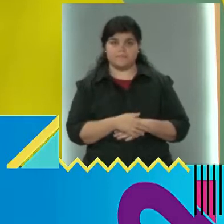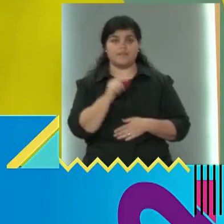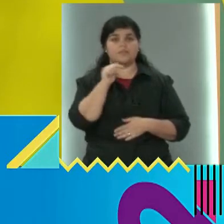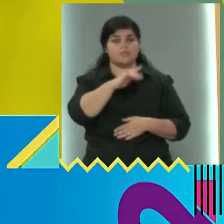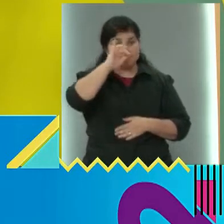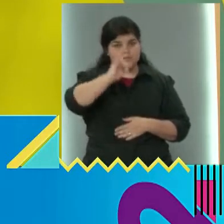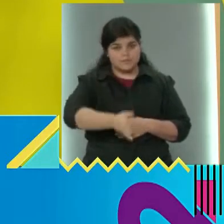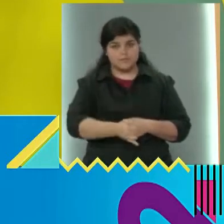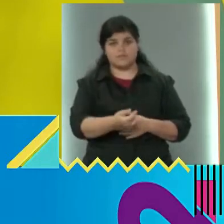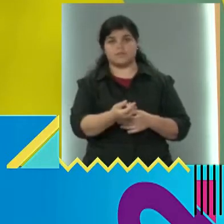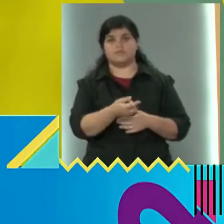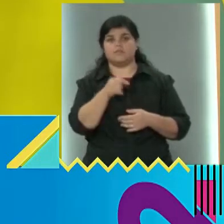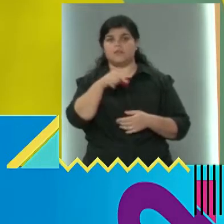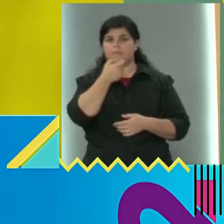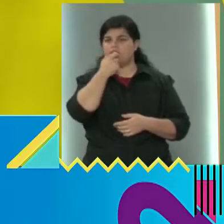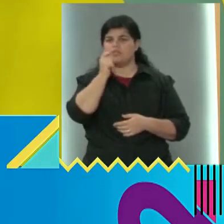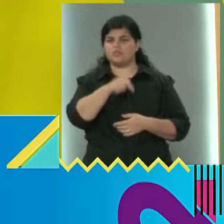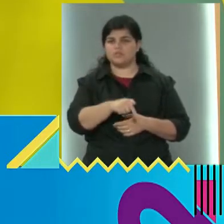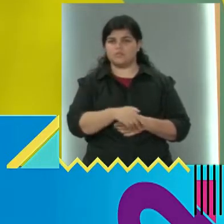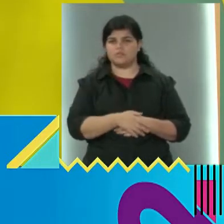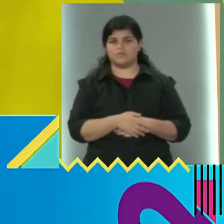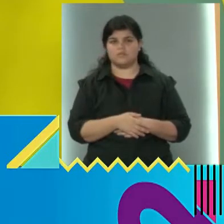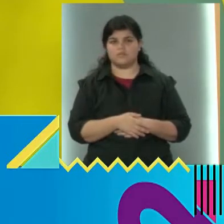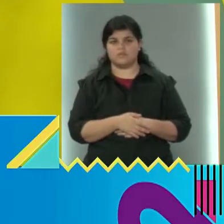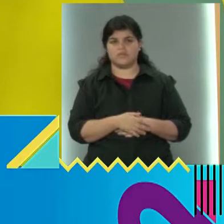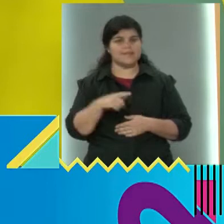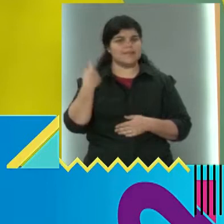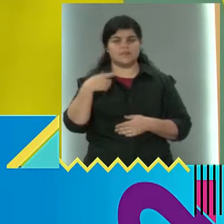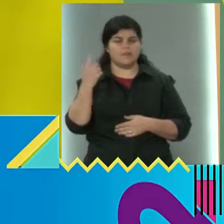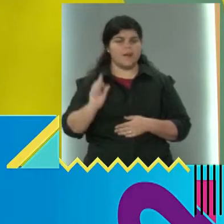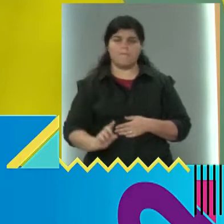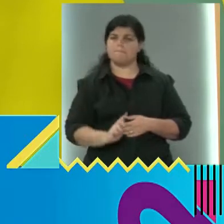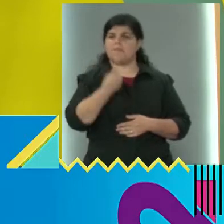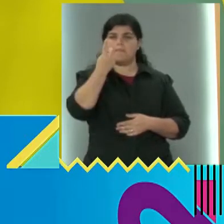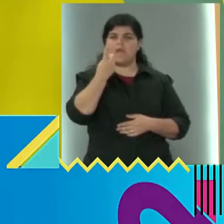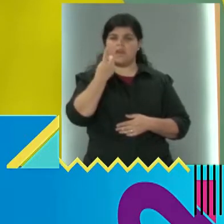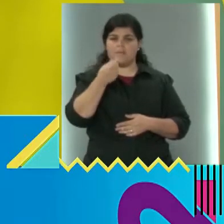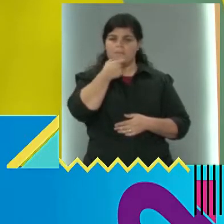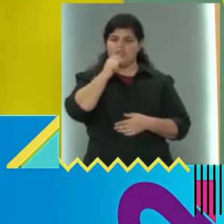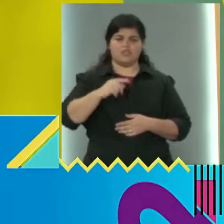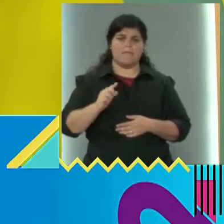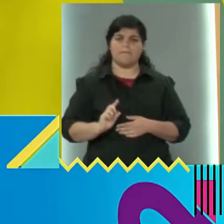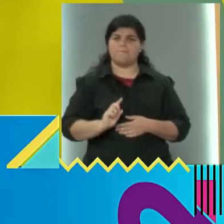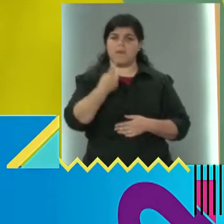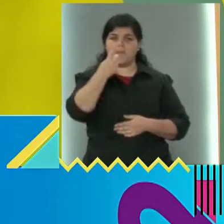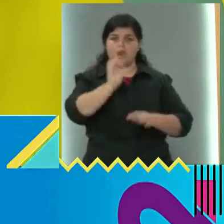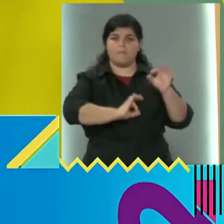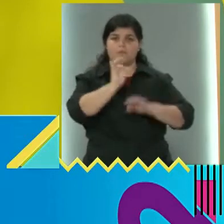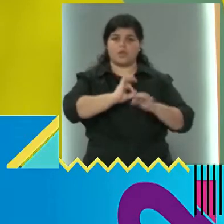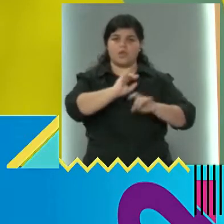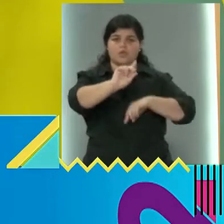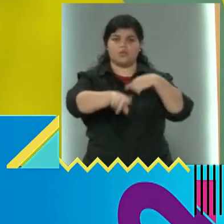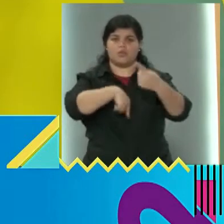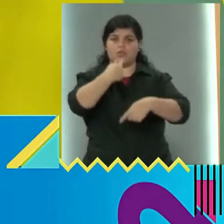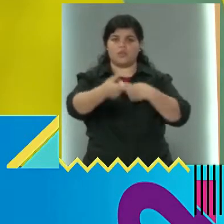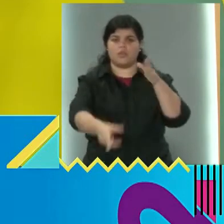que existir. Mendoza siempre ha sido pionera en muchos proyectos que después han sido